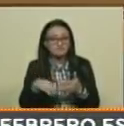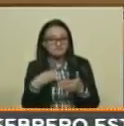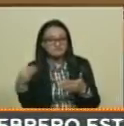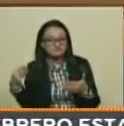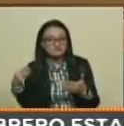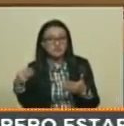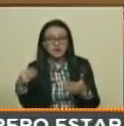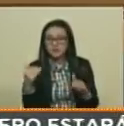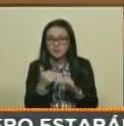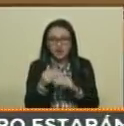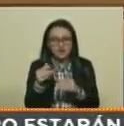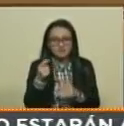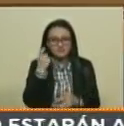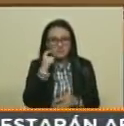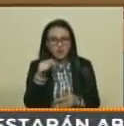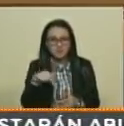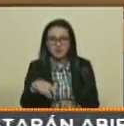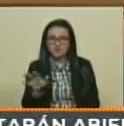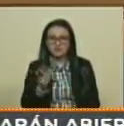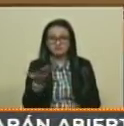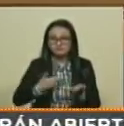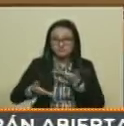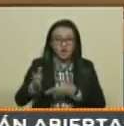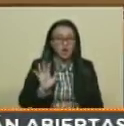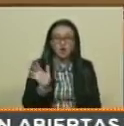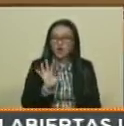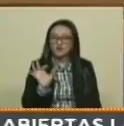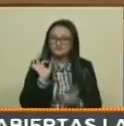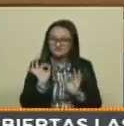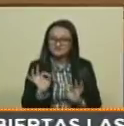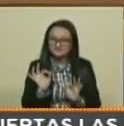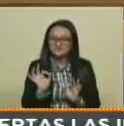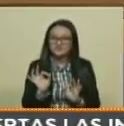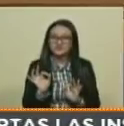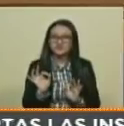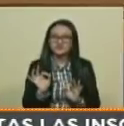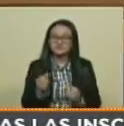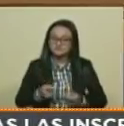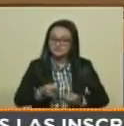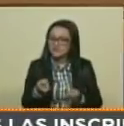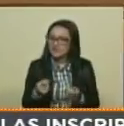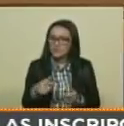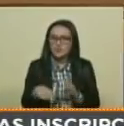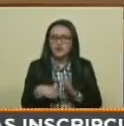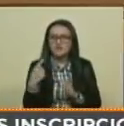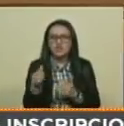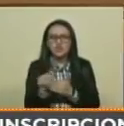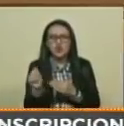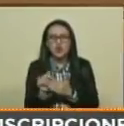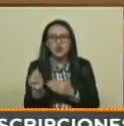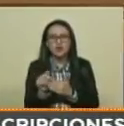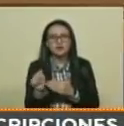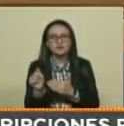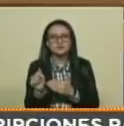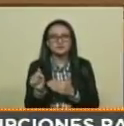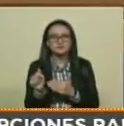bolívares luego transformados en moneda extranjera, no, eran que se otorgaban en moneda extranjera porque era la vía de la